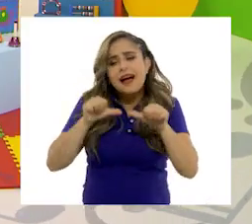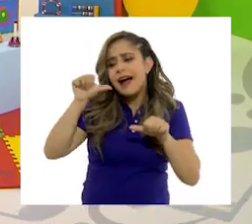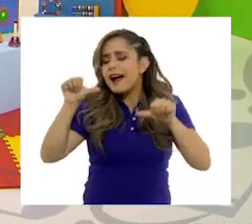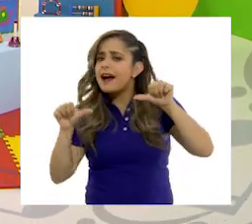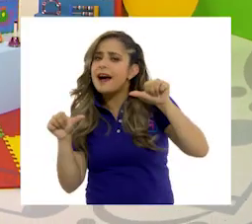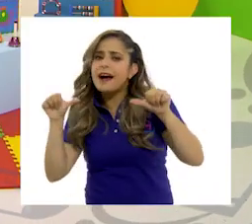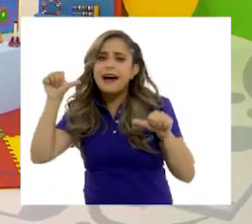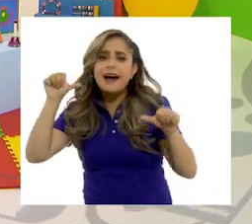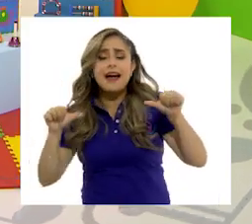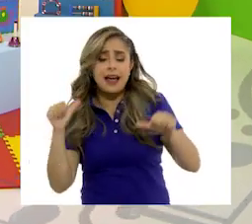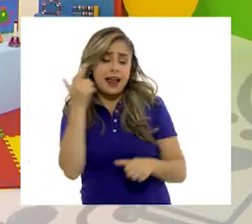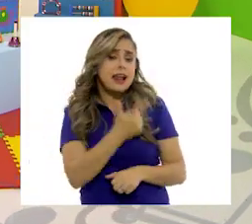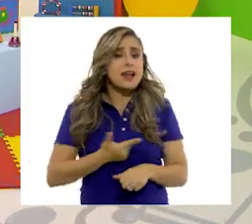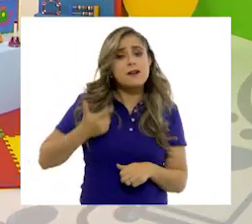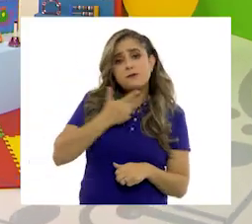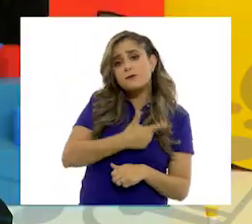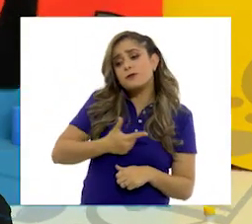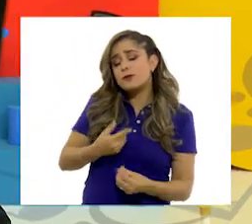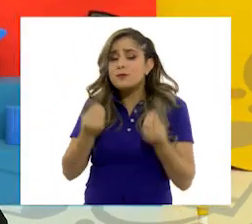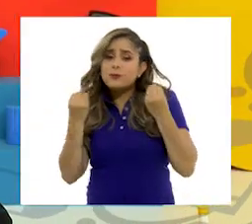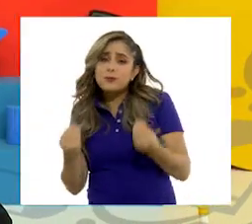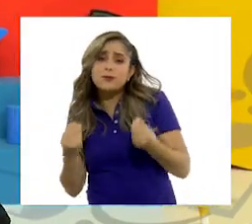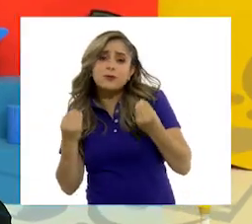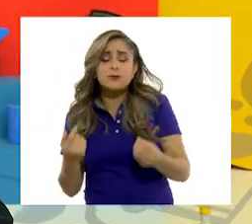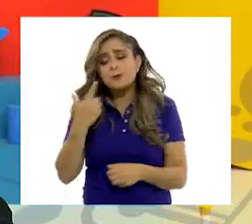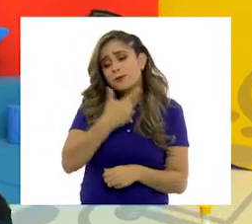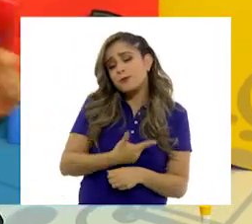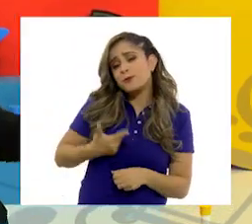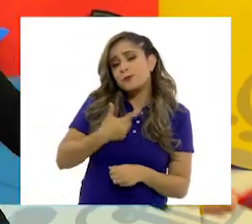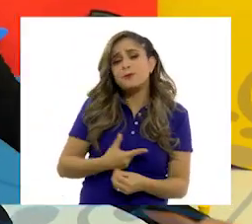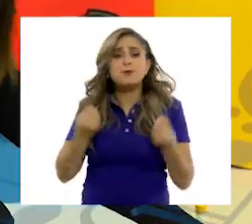Y le gusta tanto,